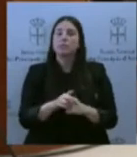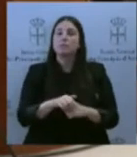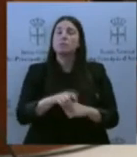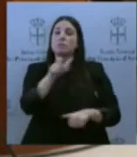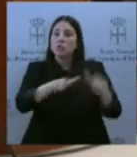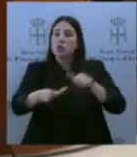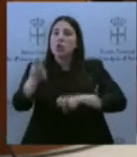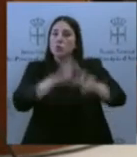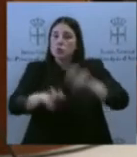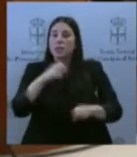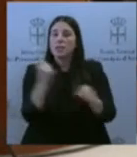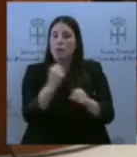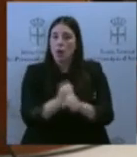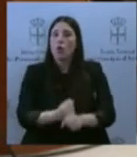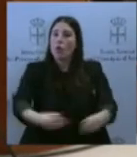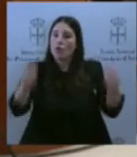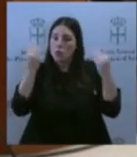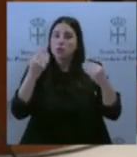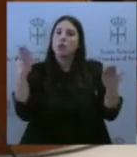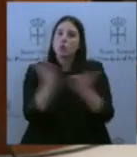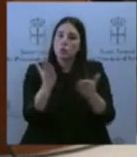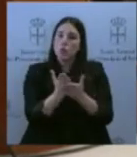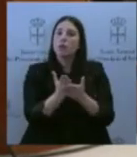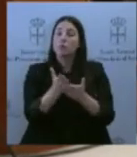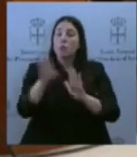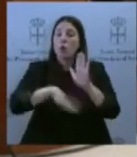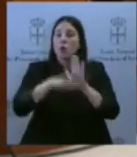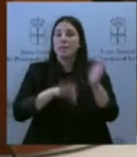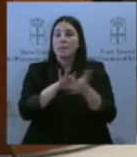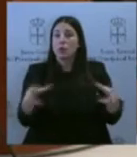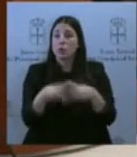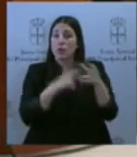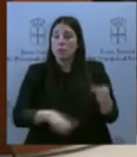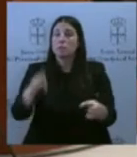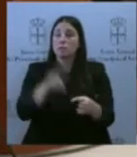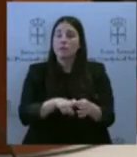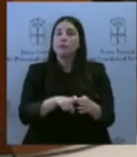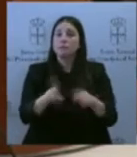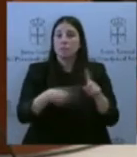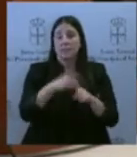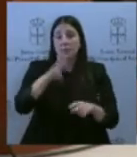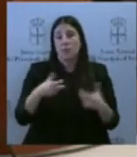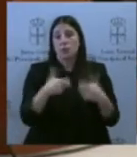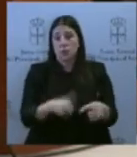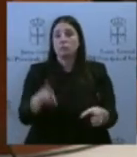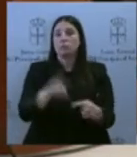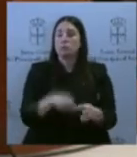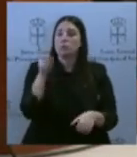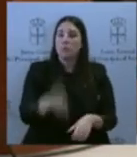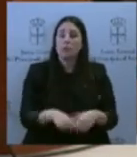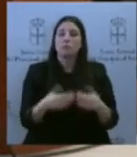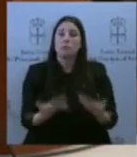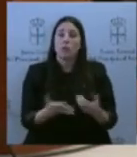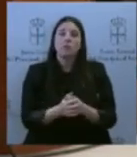estudien, participen en programas de los servicios sociales y del tercer sector. Así que así, la fortaleza emocional o